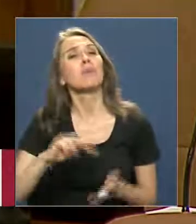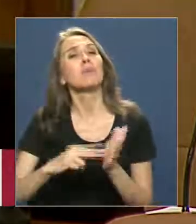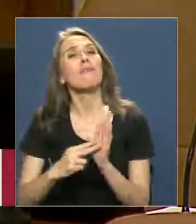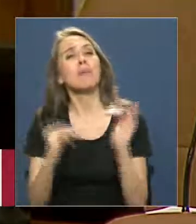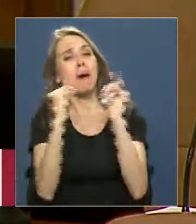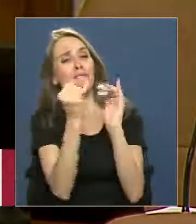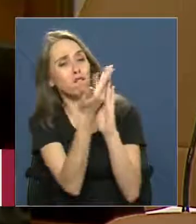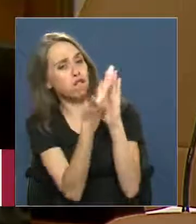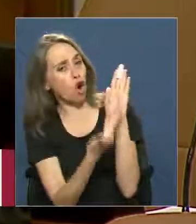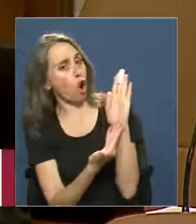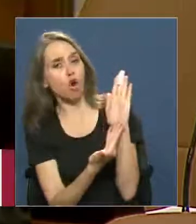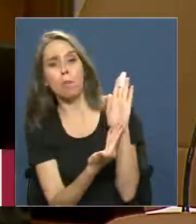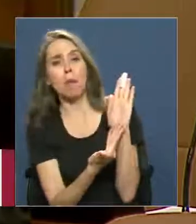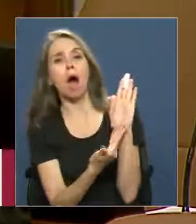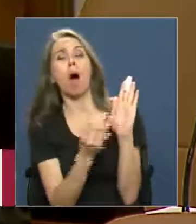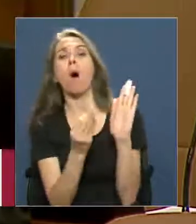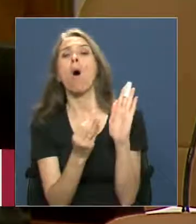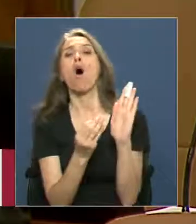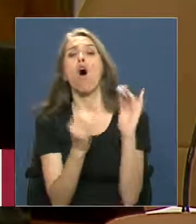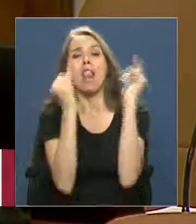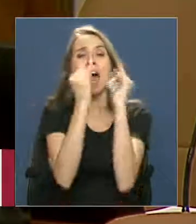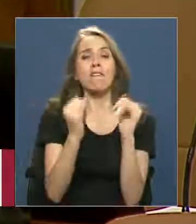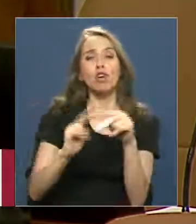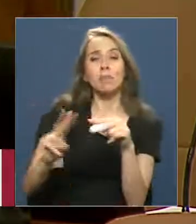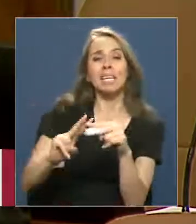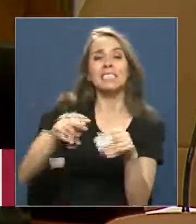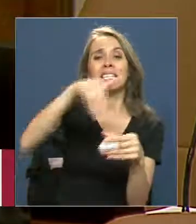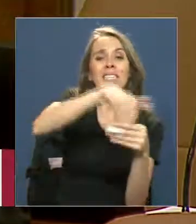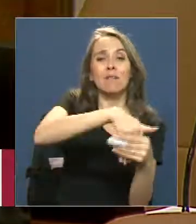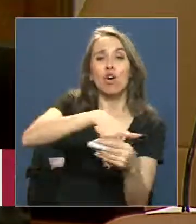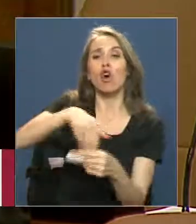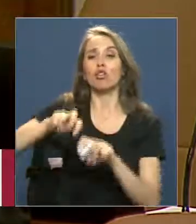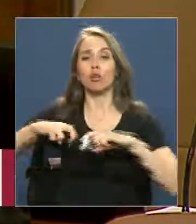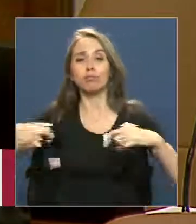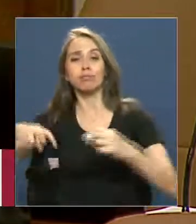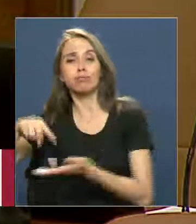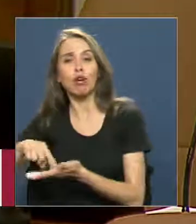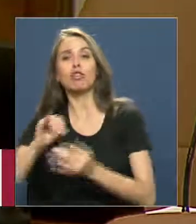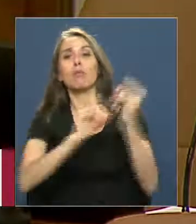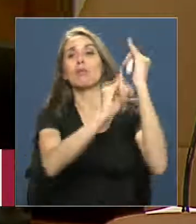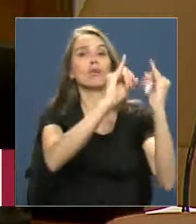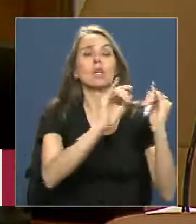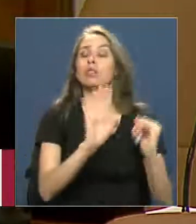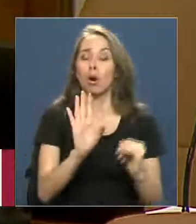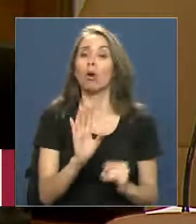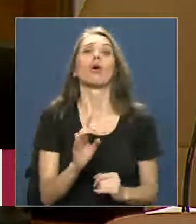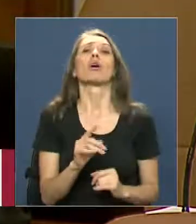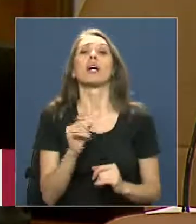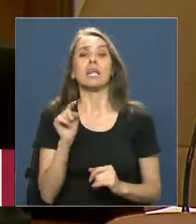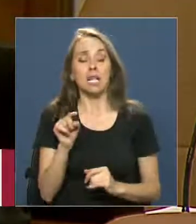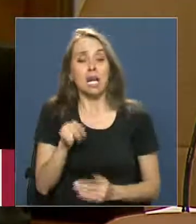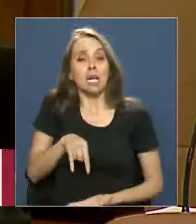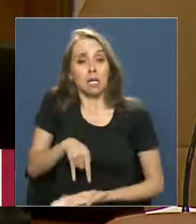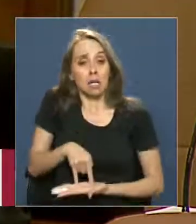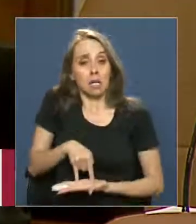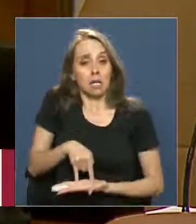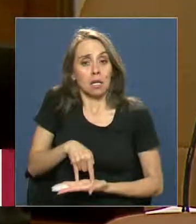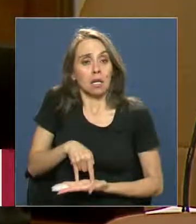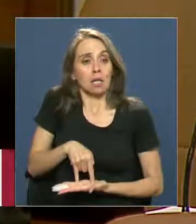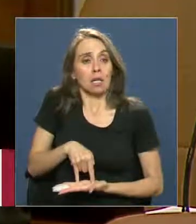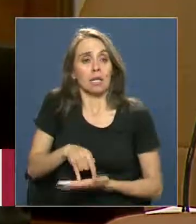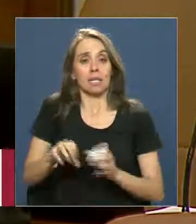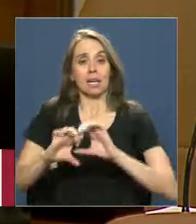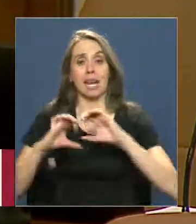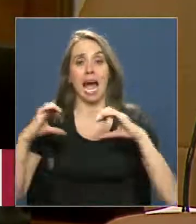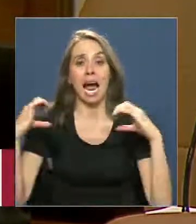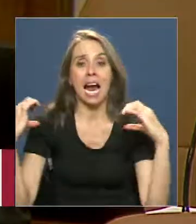forma, no es solo cambiar la forma, porque sin lugar a duda el Parlamento tiene un tremendo sentido, el